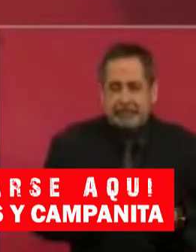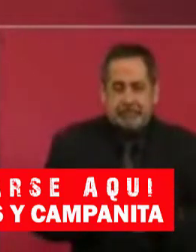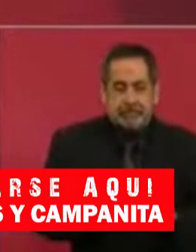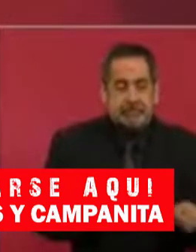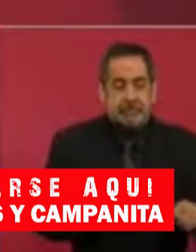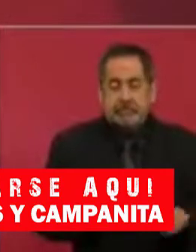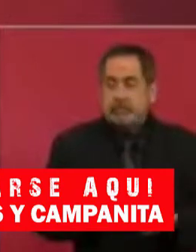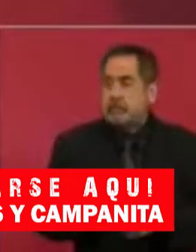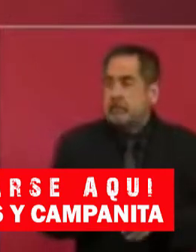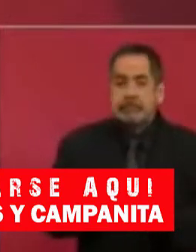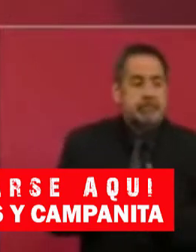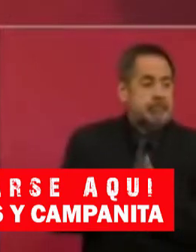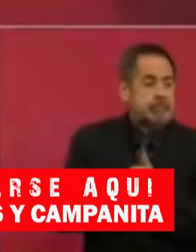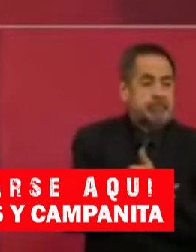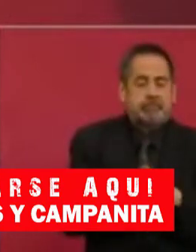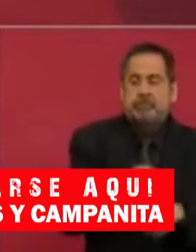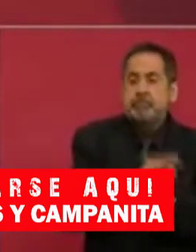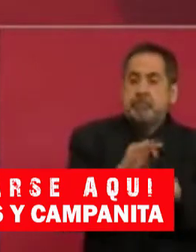encubrieron